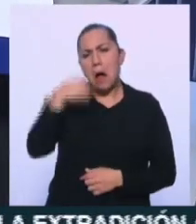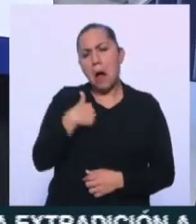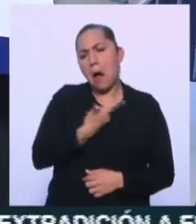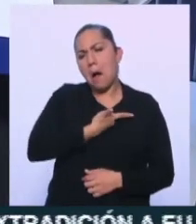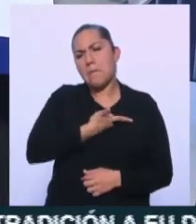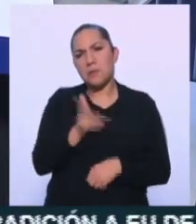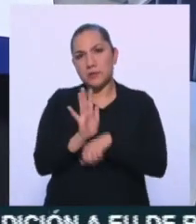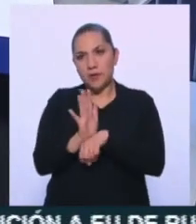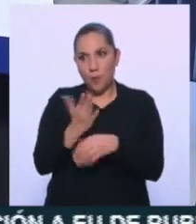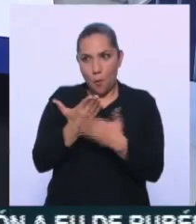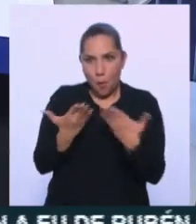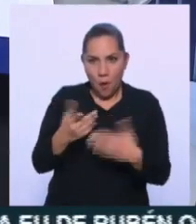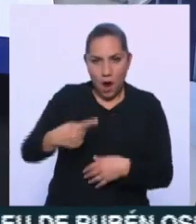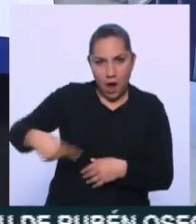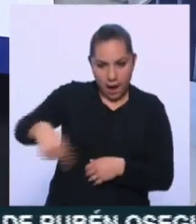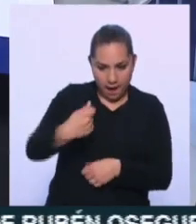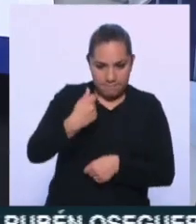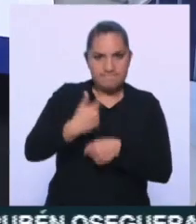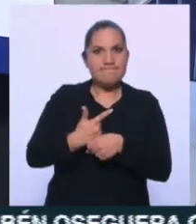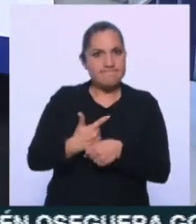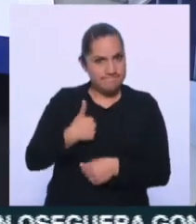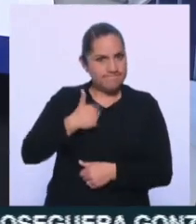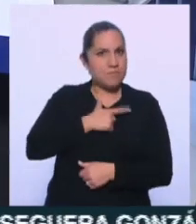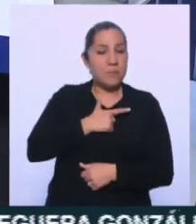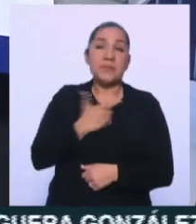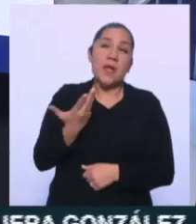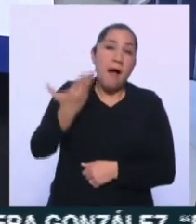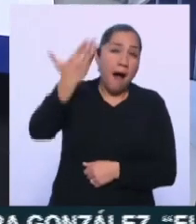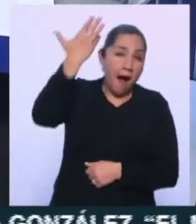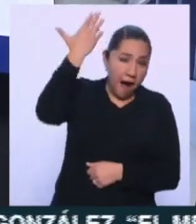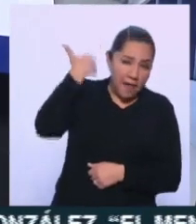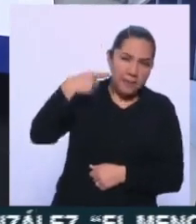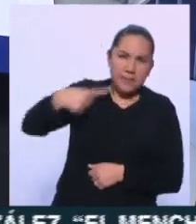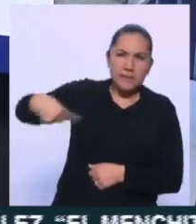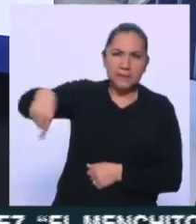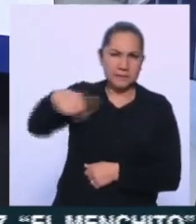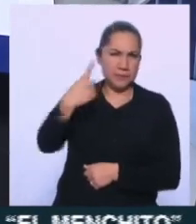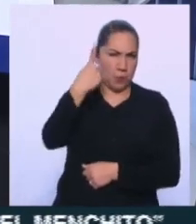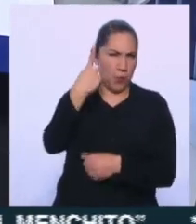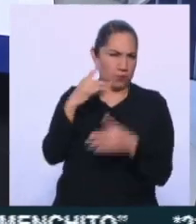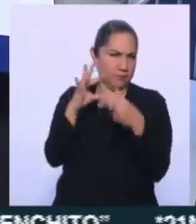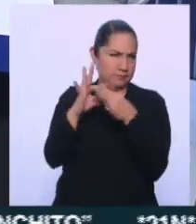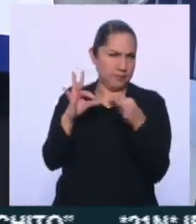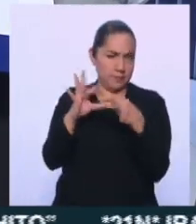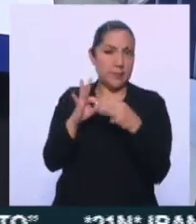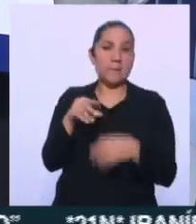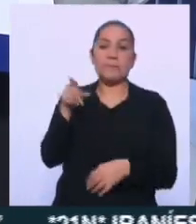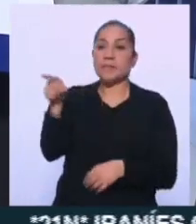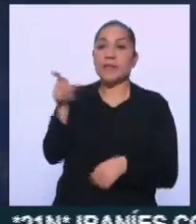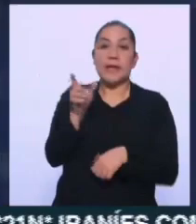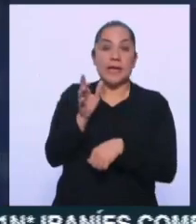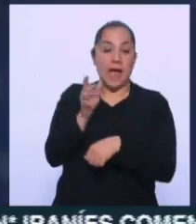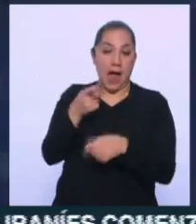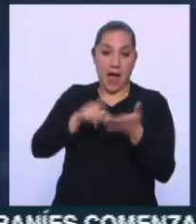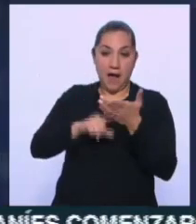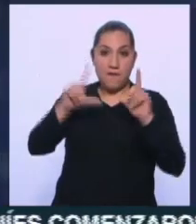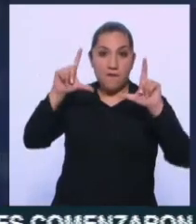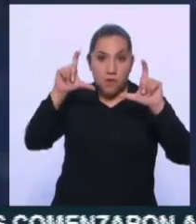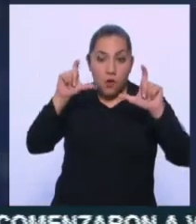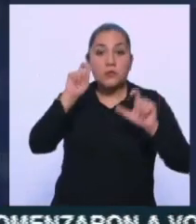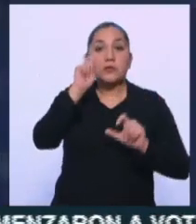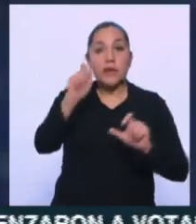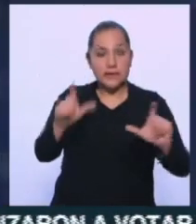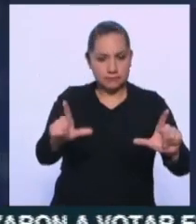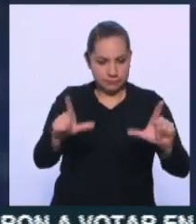ahí me dijeron alguna vez que una fotografía es una verdad y que el cine es 24 verdades en